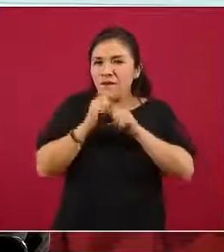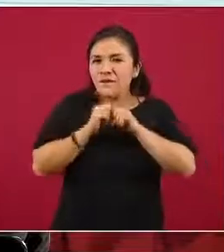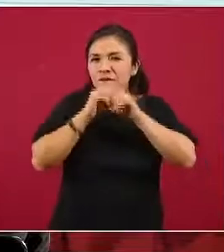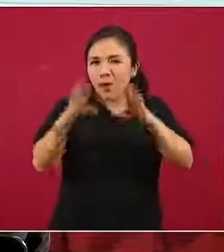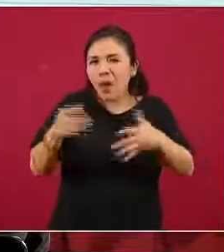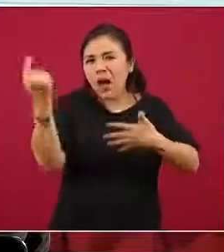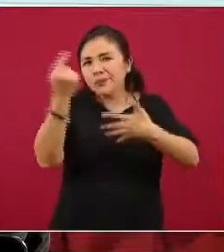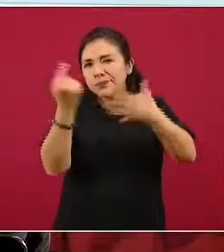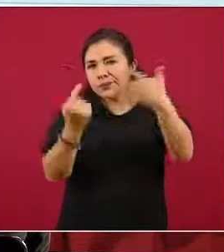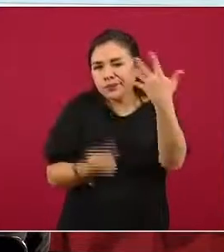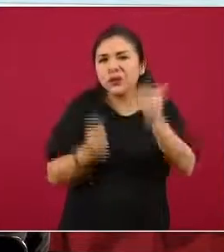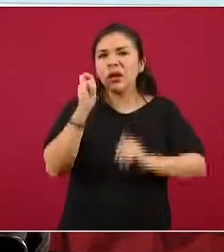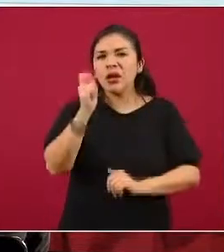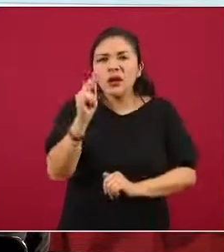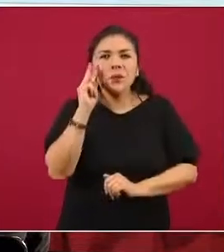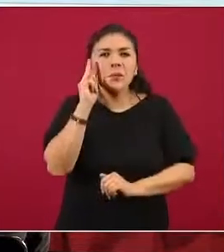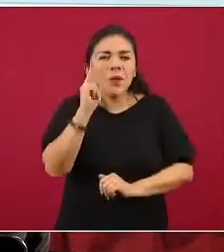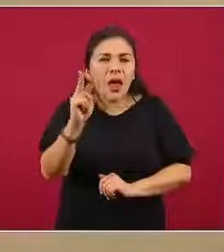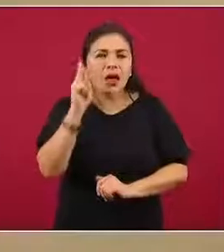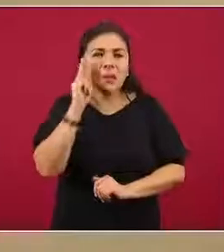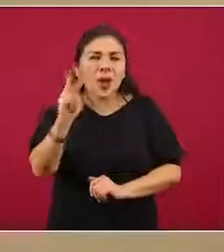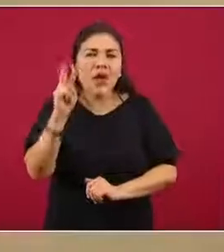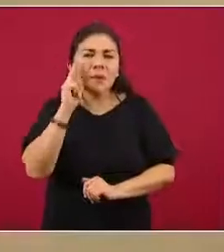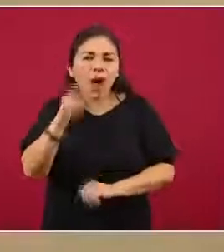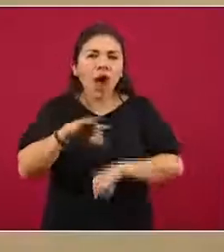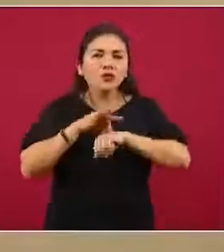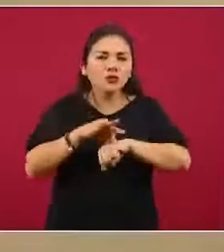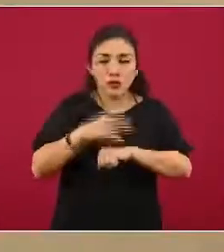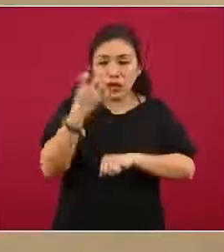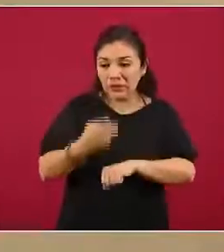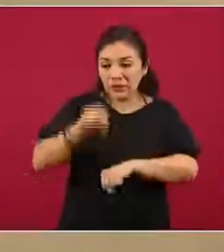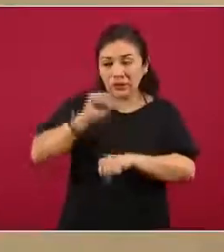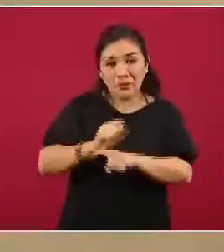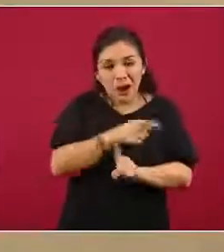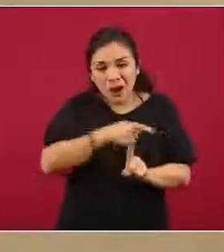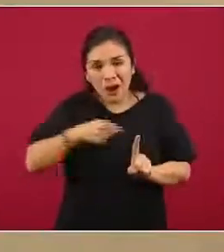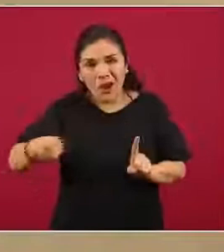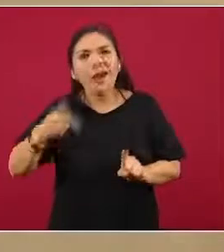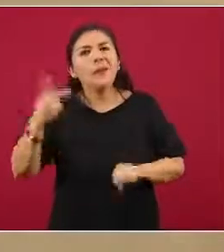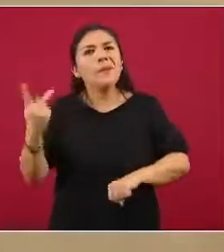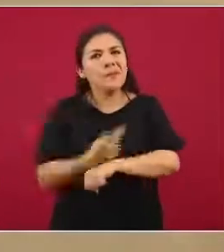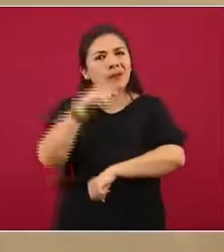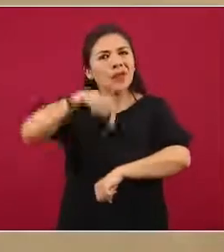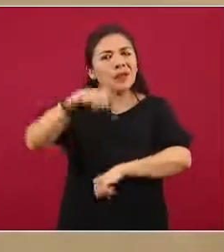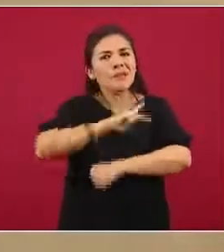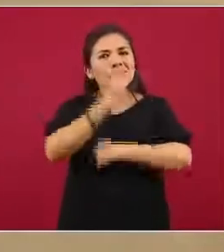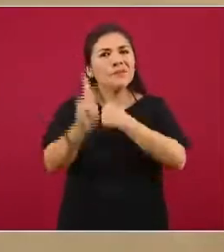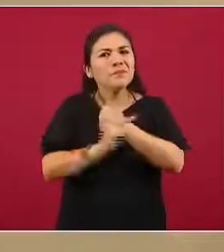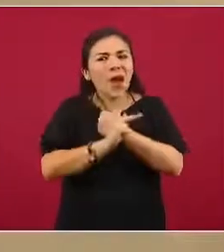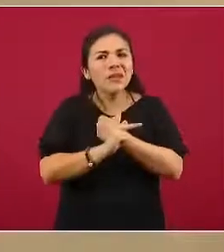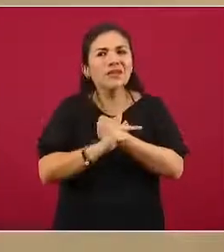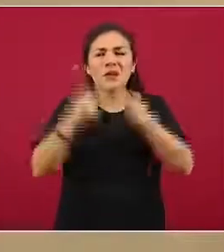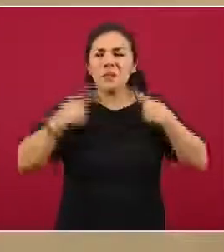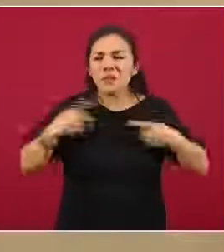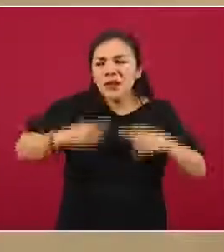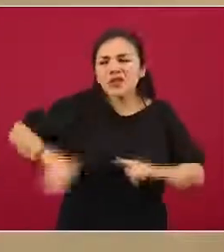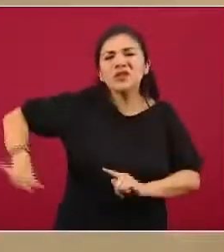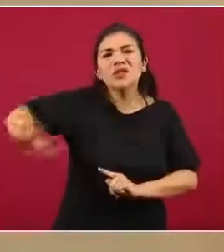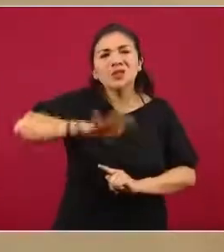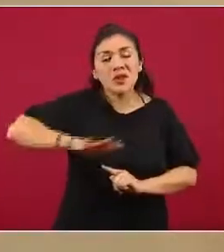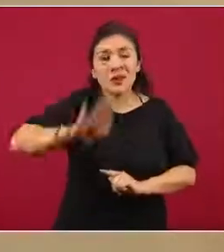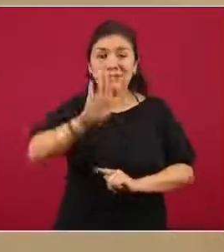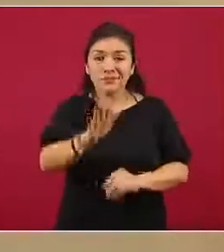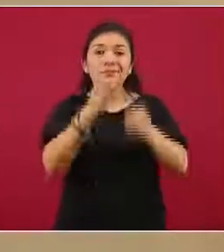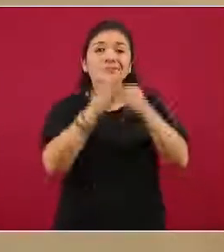de lo que hemos podido ver esta semana que está ocurriendo en nuestro país, en nuestra población, es